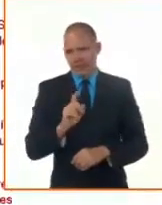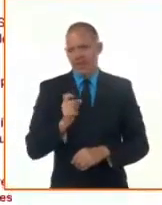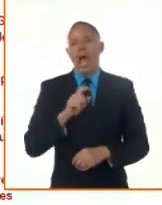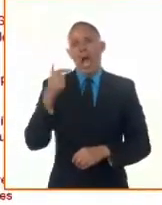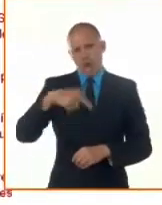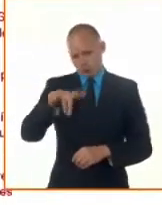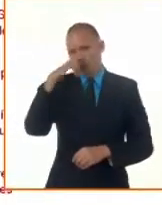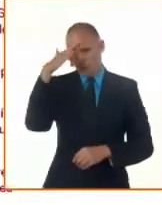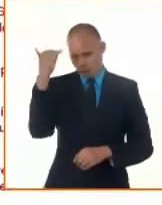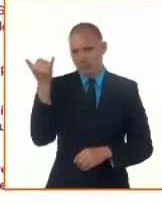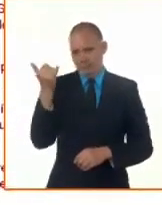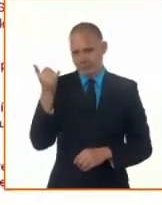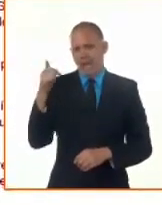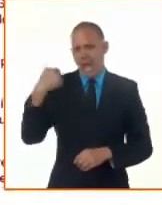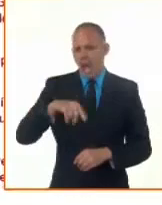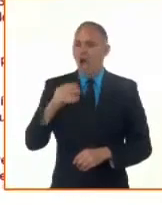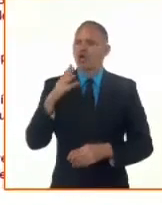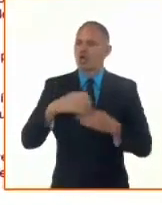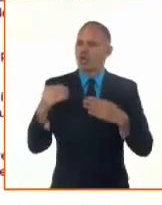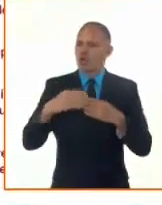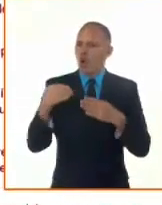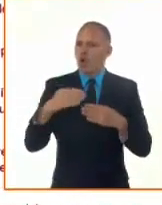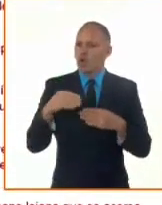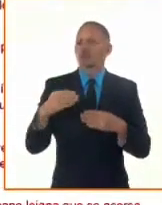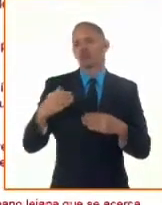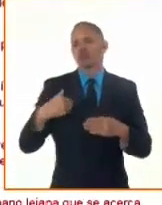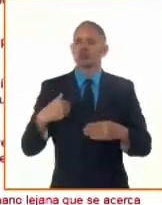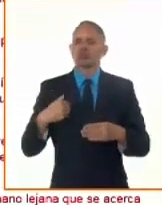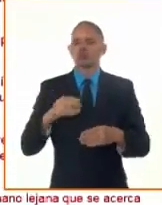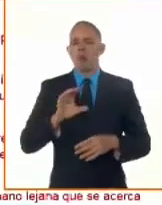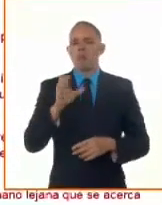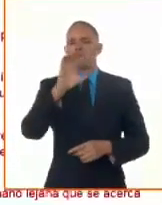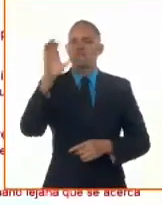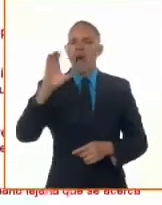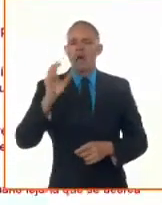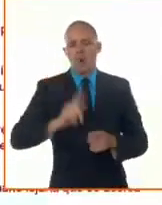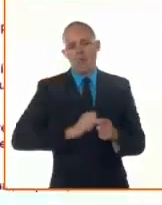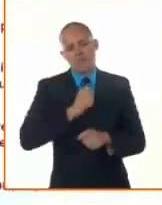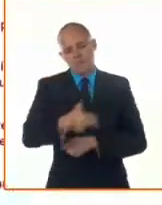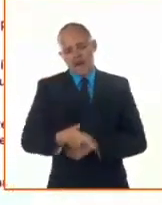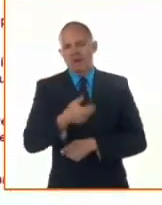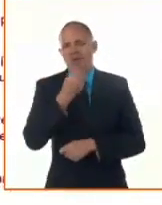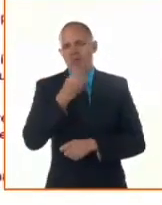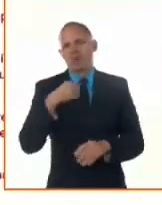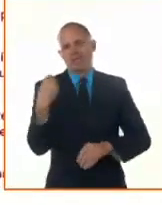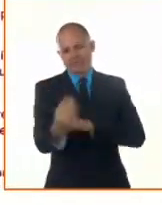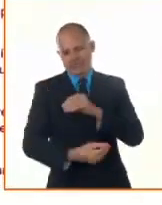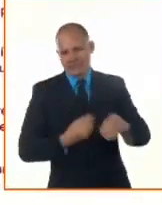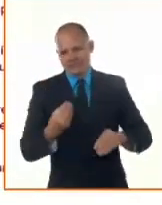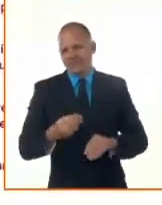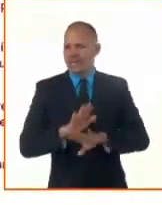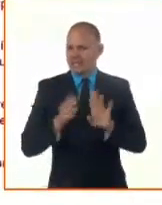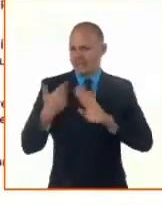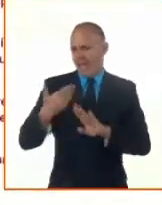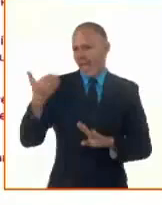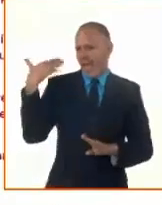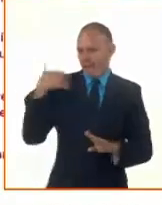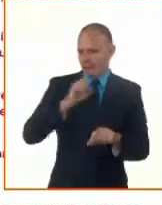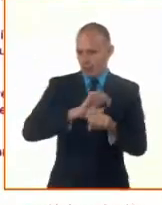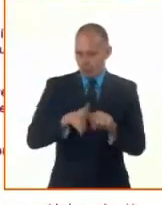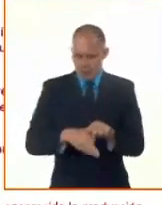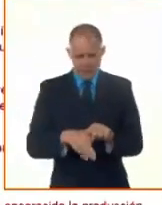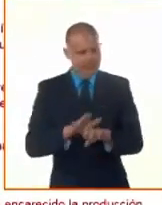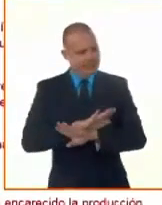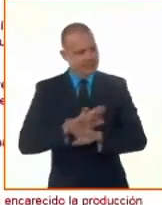dice la nota que el actual escenario económico del país habiendo superado la pandemia covid 19 con